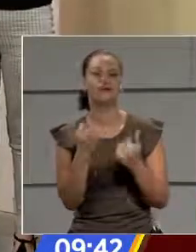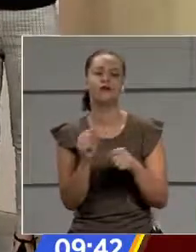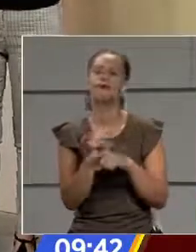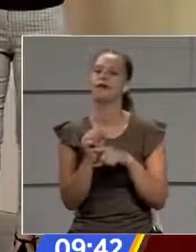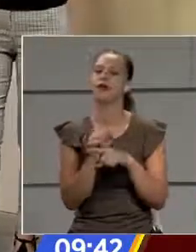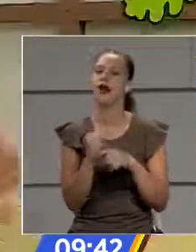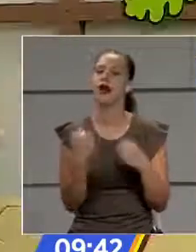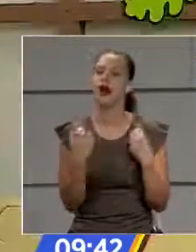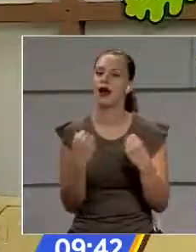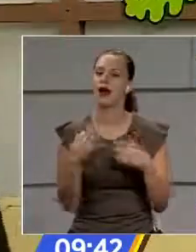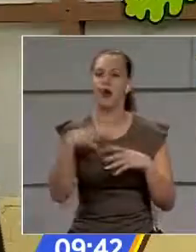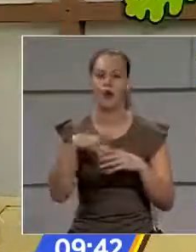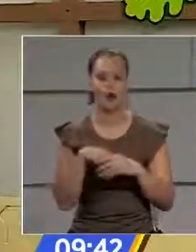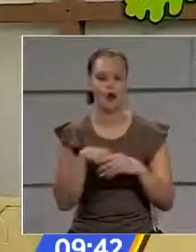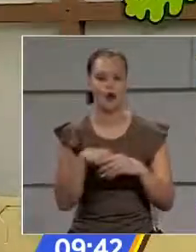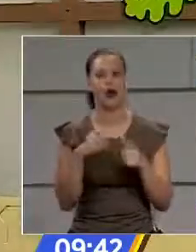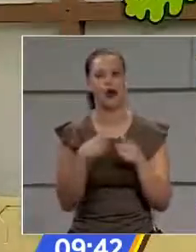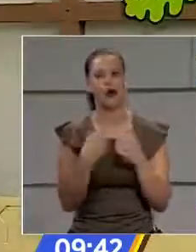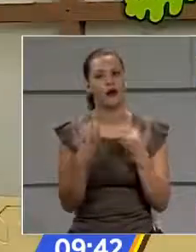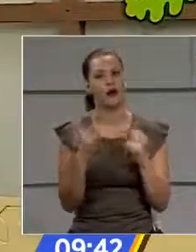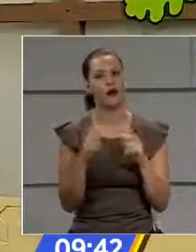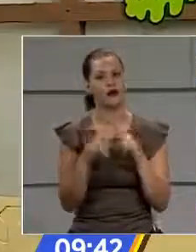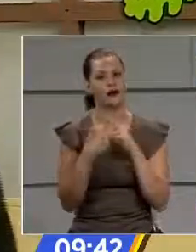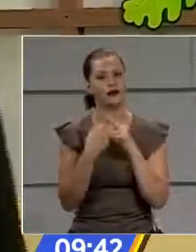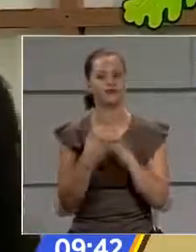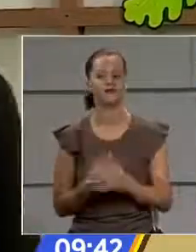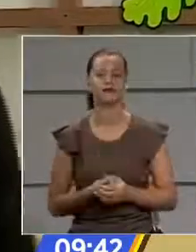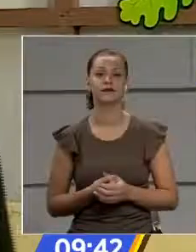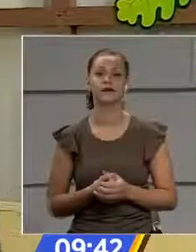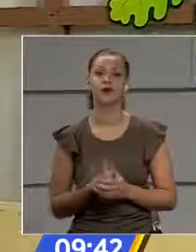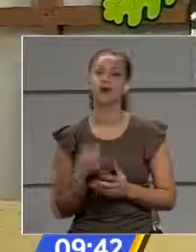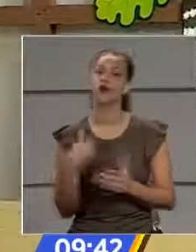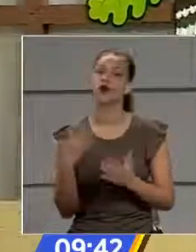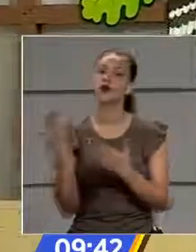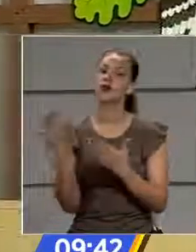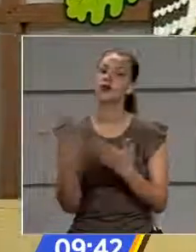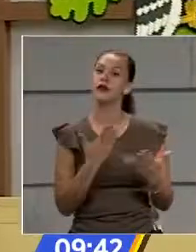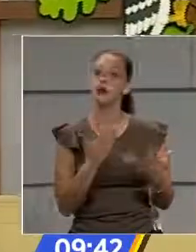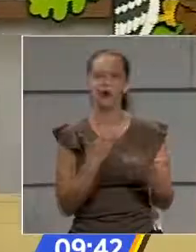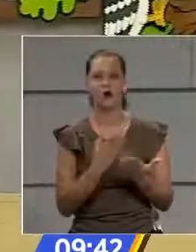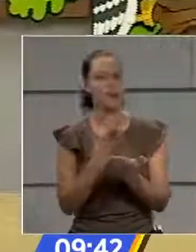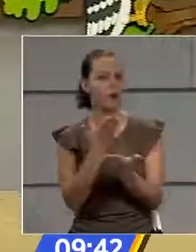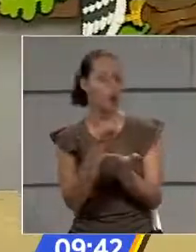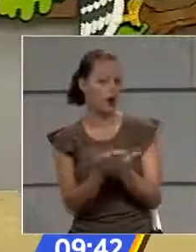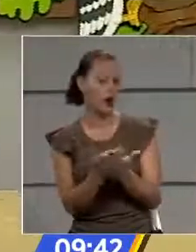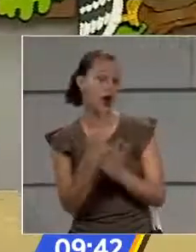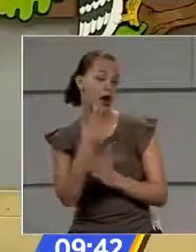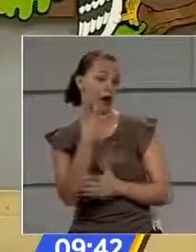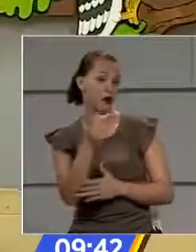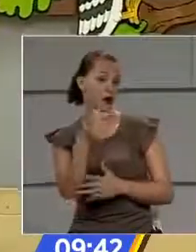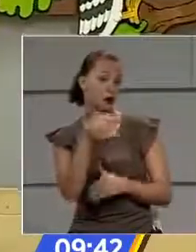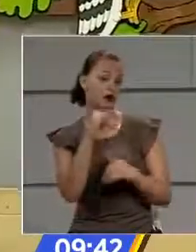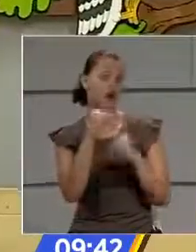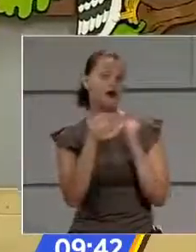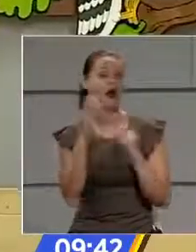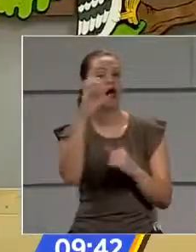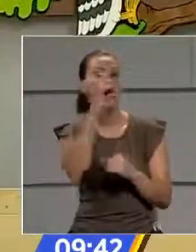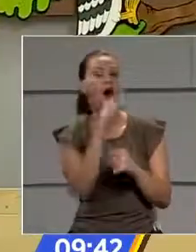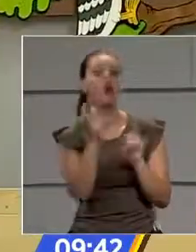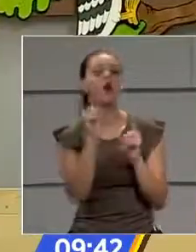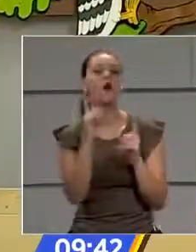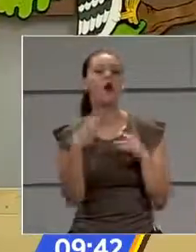ejercitarnos. Nuestros órganos, ¿de acuerdo? Vamos a empezar entonces. Les traigo unas propuestas. Vamos a ver si ustedes al final adivinan cuál